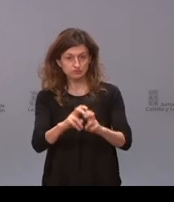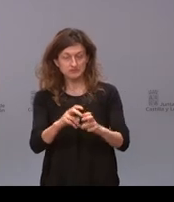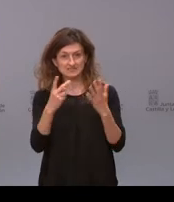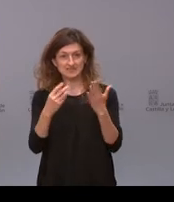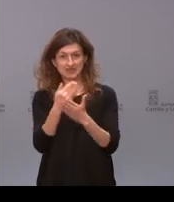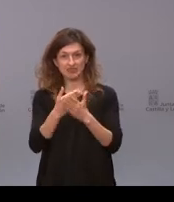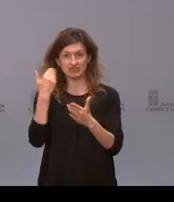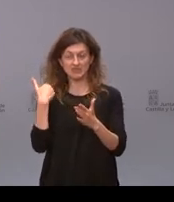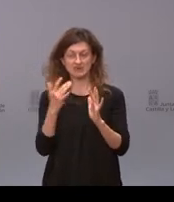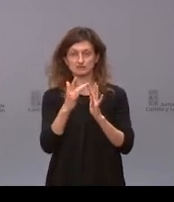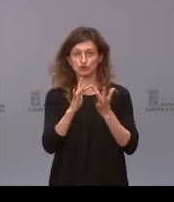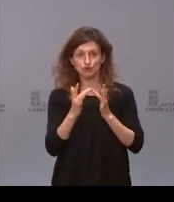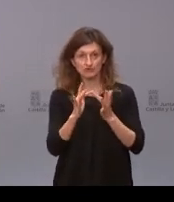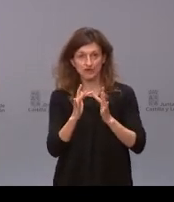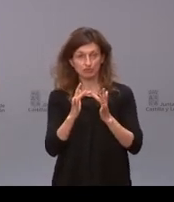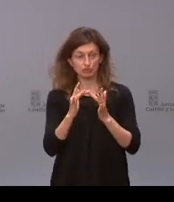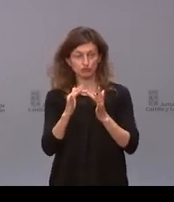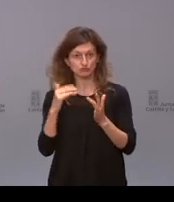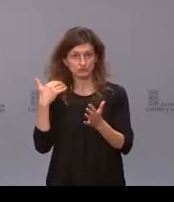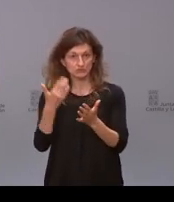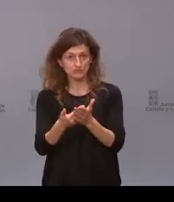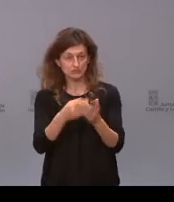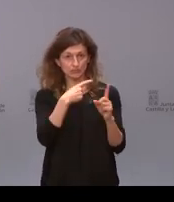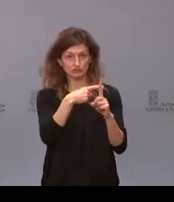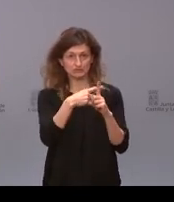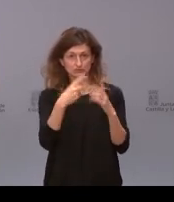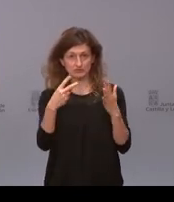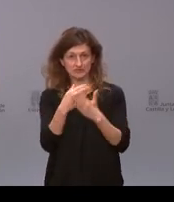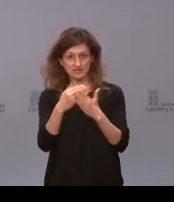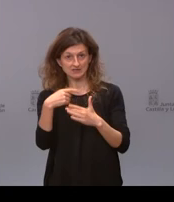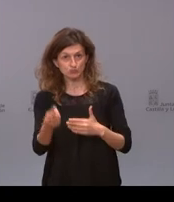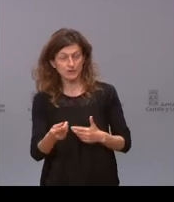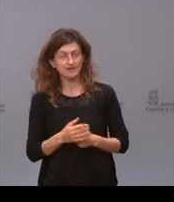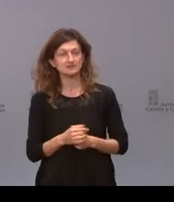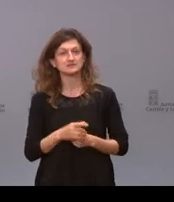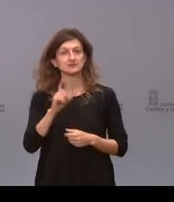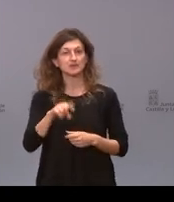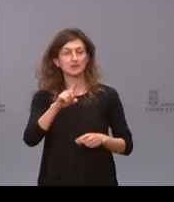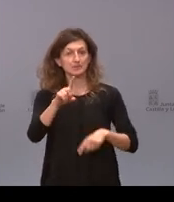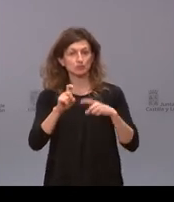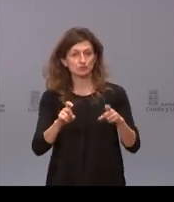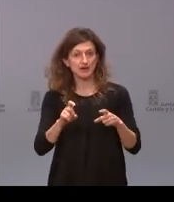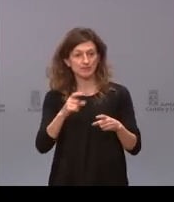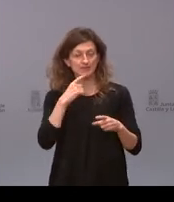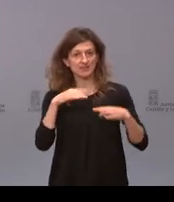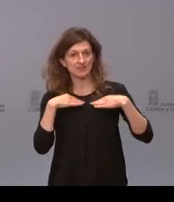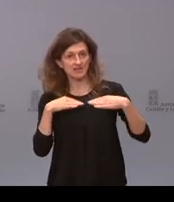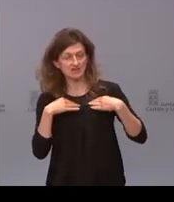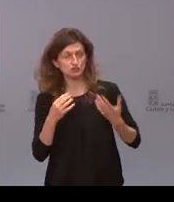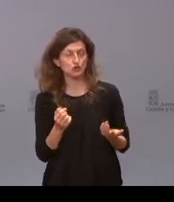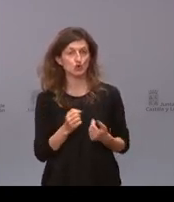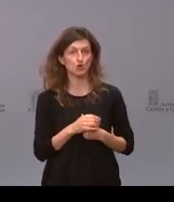los contactos a siete días del positivo también se le preguntaba si había estado en un gimnasio